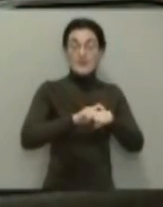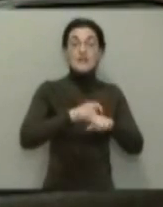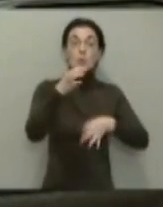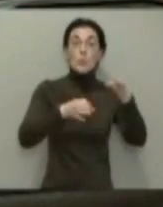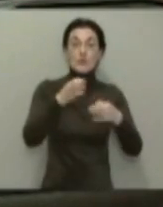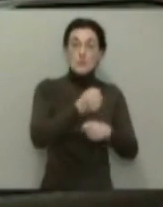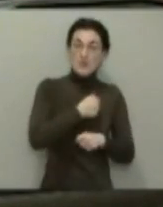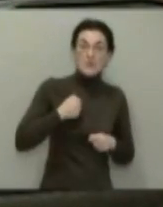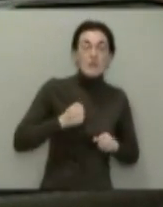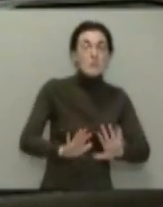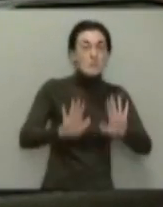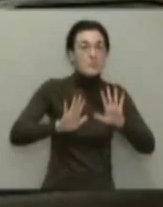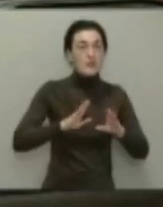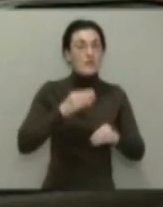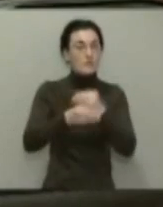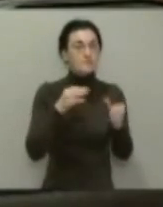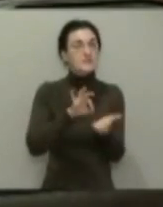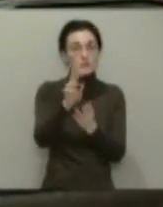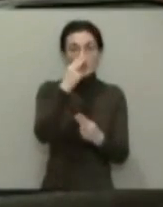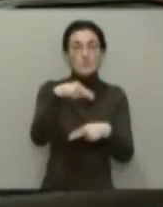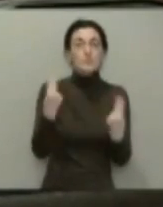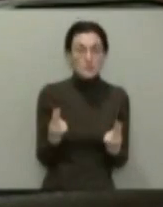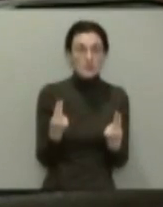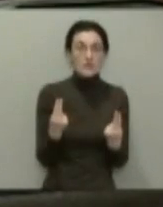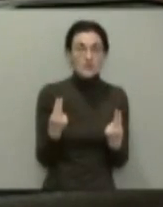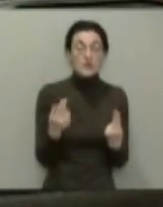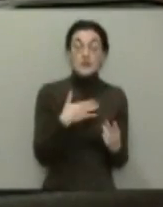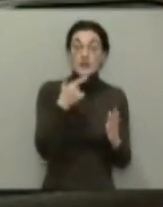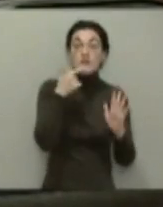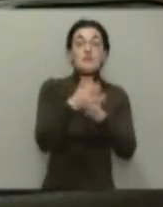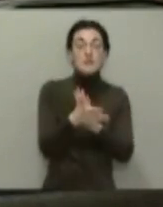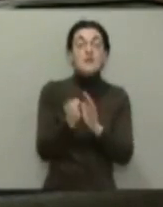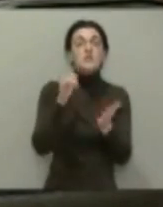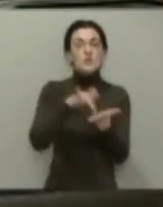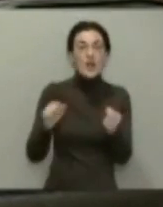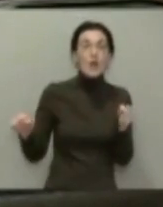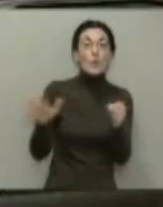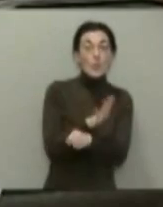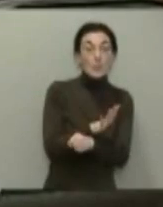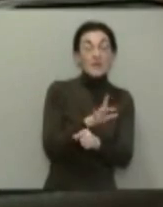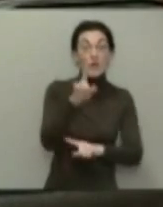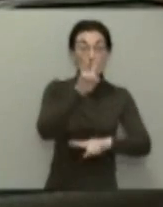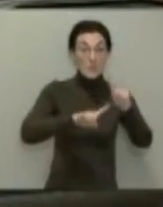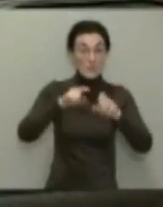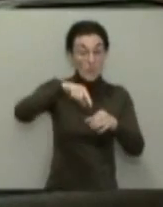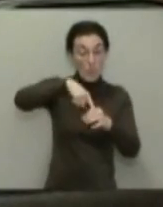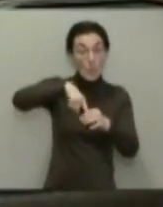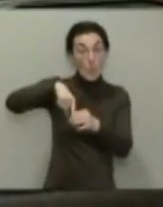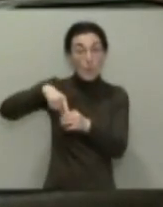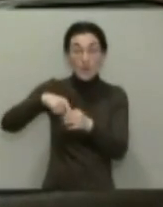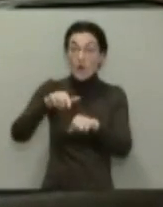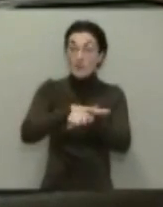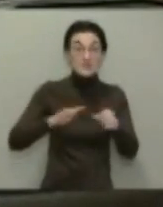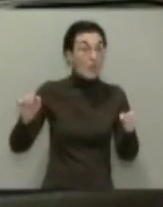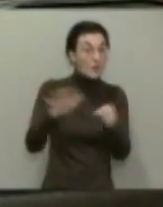pero que realizan un servicio público. Es decir, que cubren, que rellenan los huecos que no cubre la